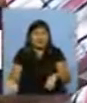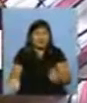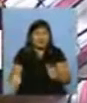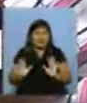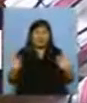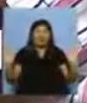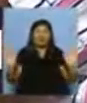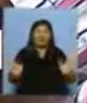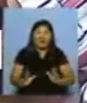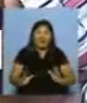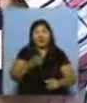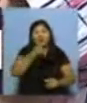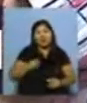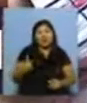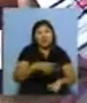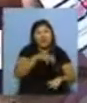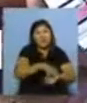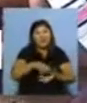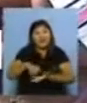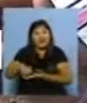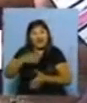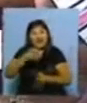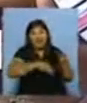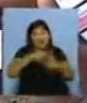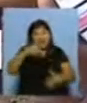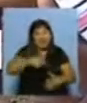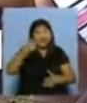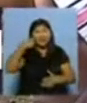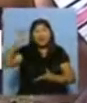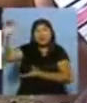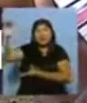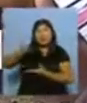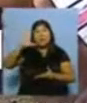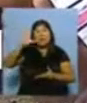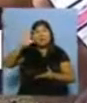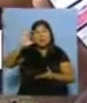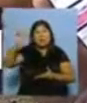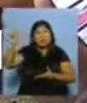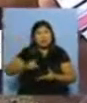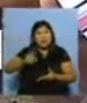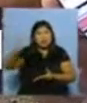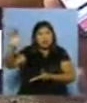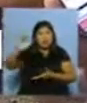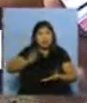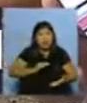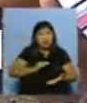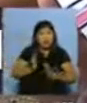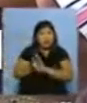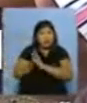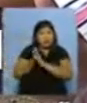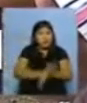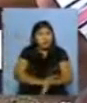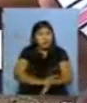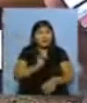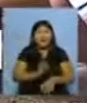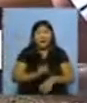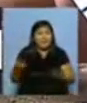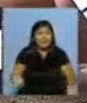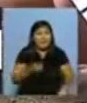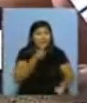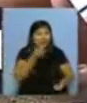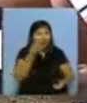cupo de los combustibles a un 50%. Se va a empezar a notar las filas en las estaciones de servicio, la falta de combustibles, tanto